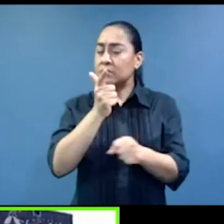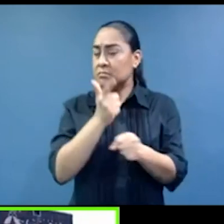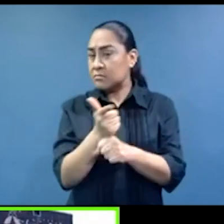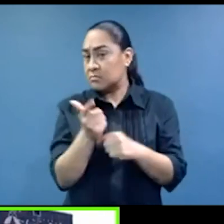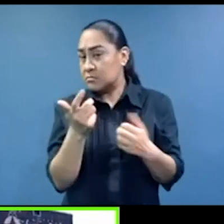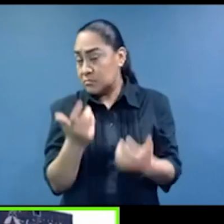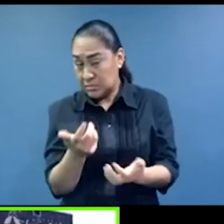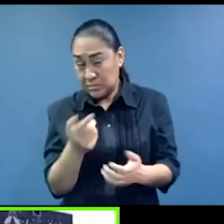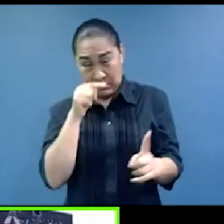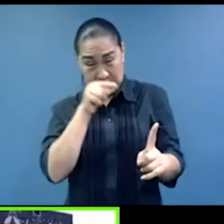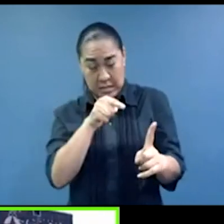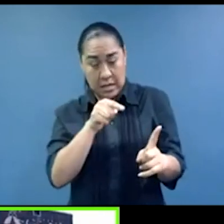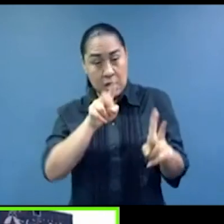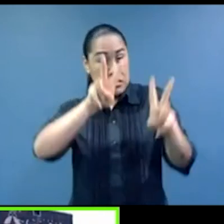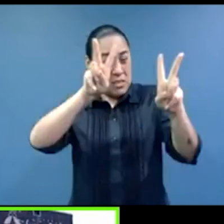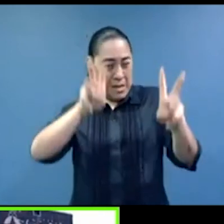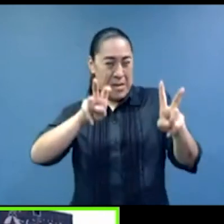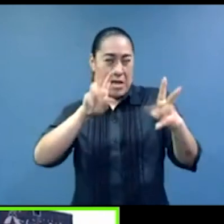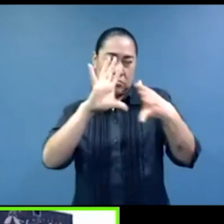un tema,